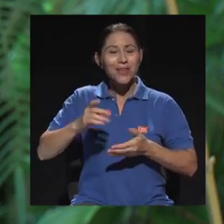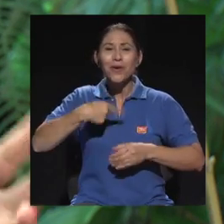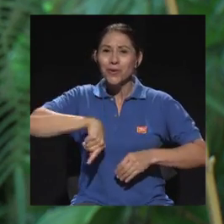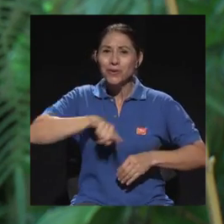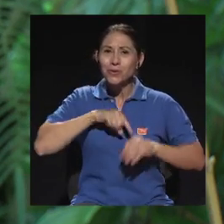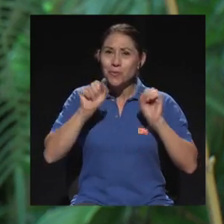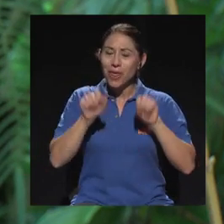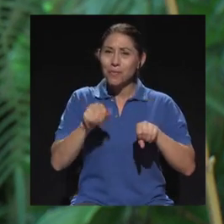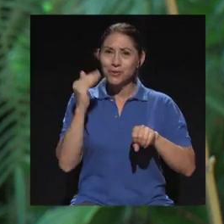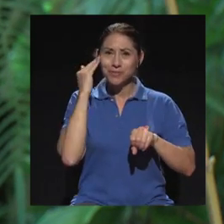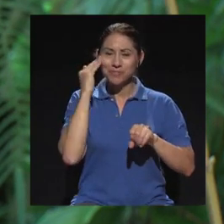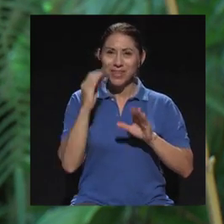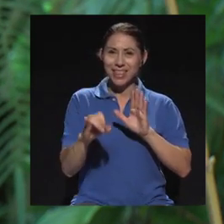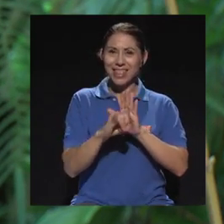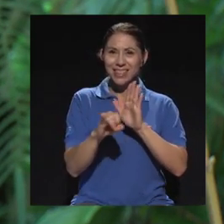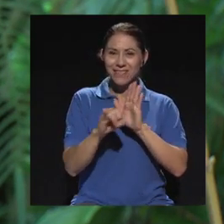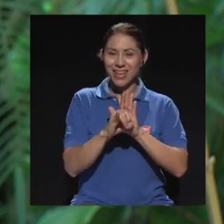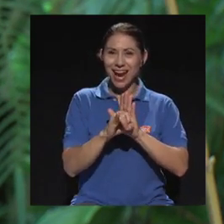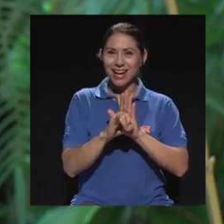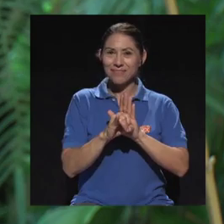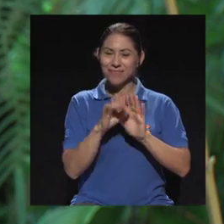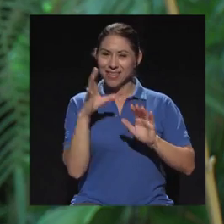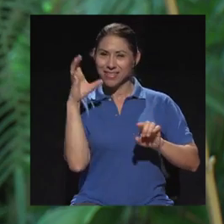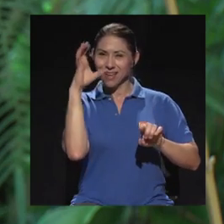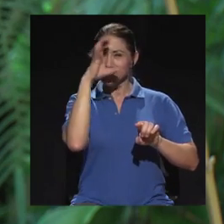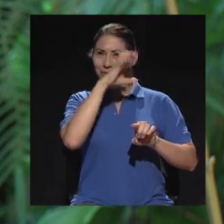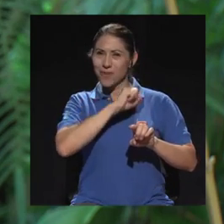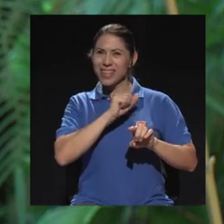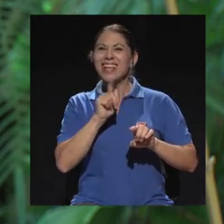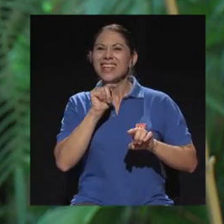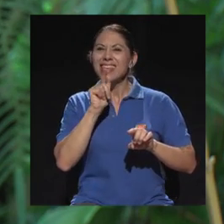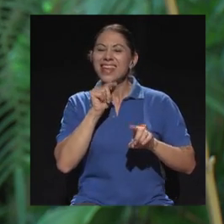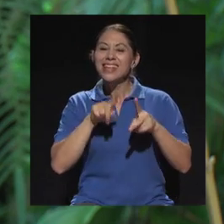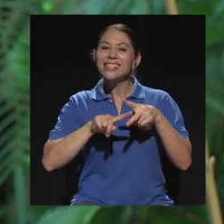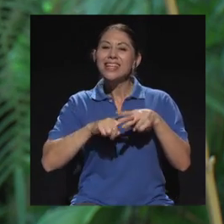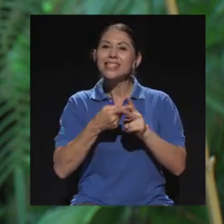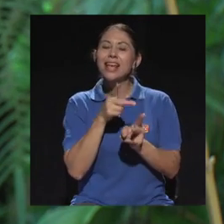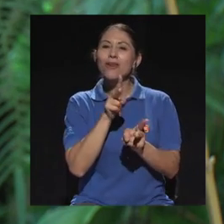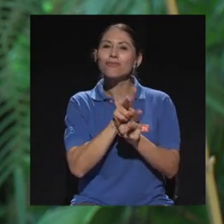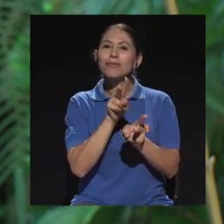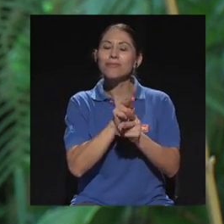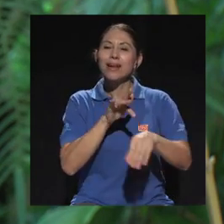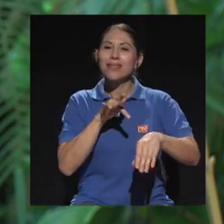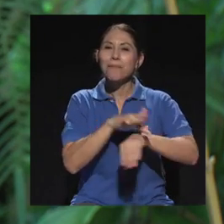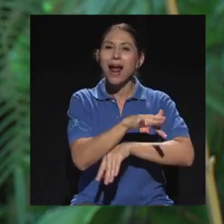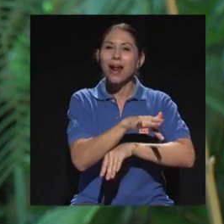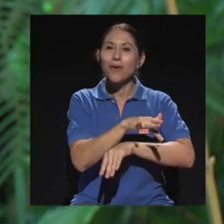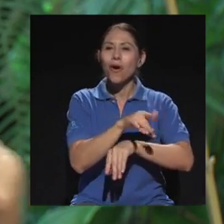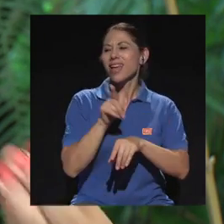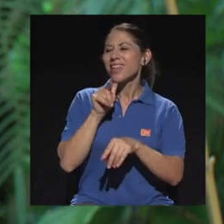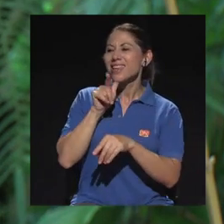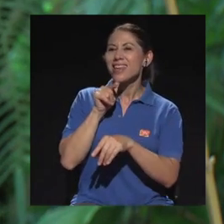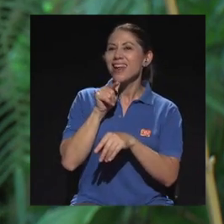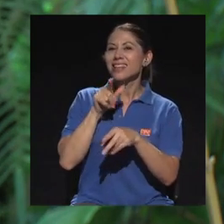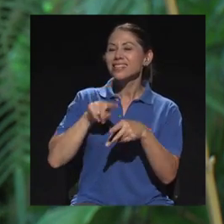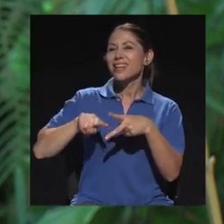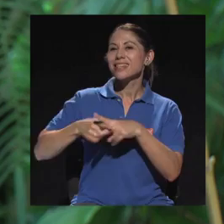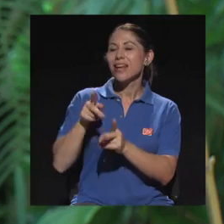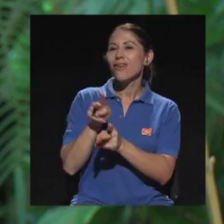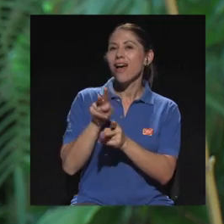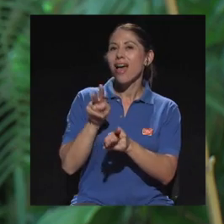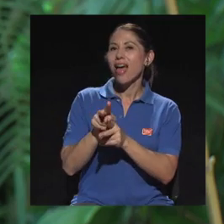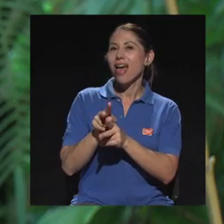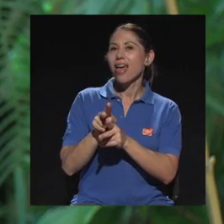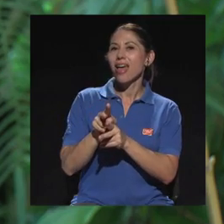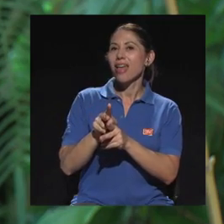nosotros podemos identificar claramente la población que inició sus relaciones sexuales de forma temprana y los que no, y a partir